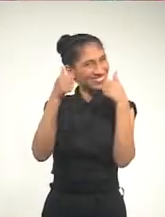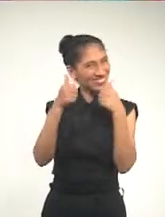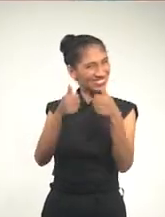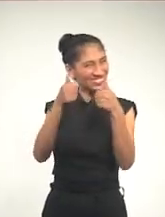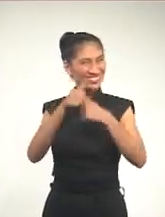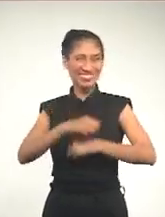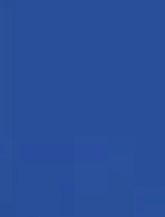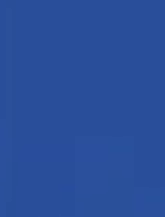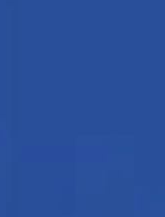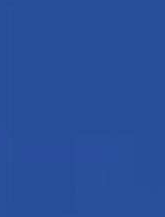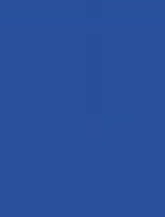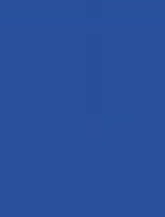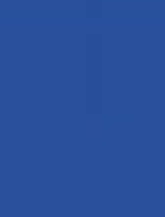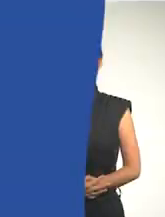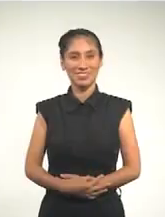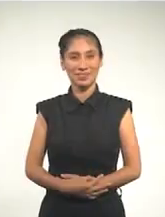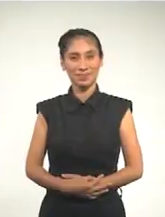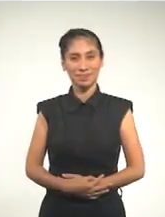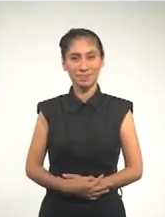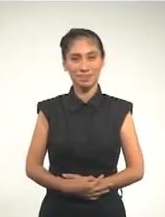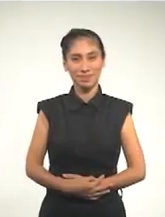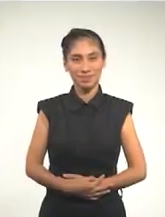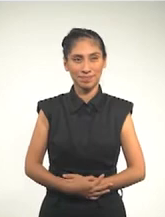¡Muy bien!